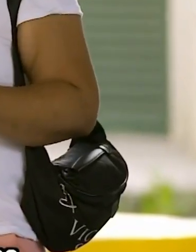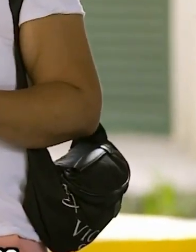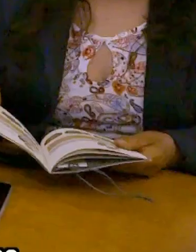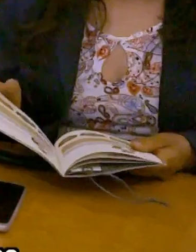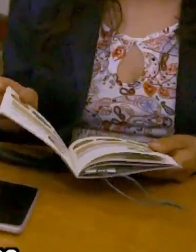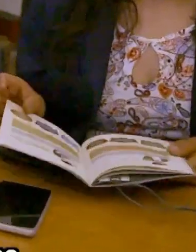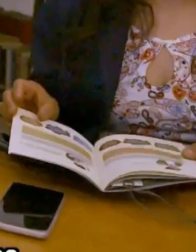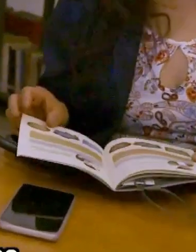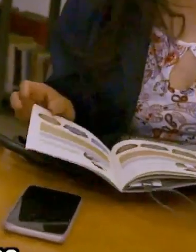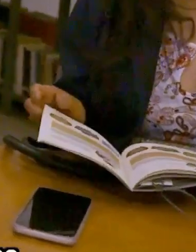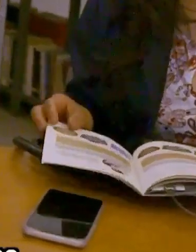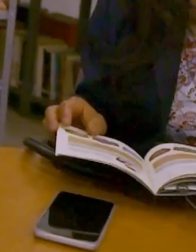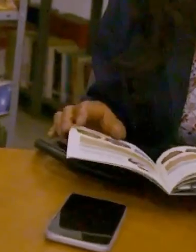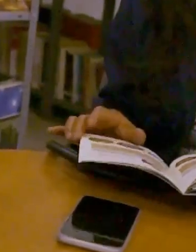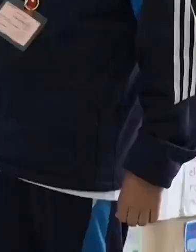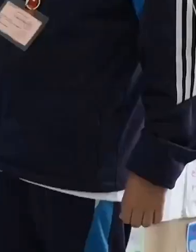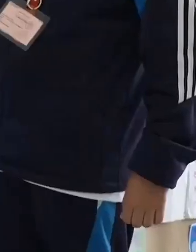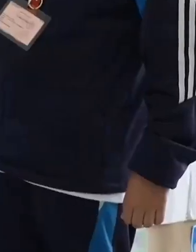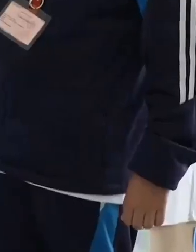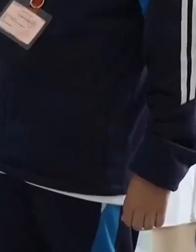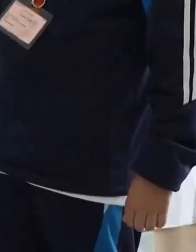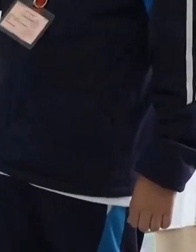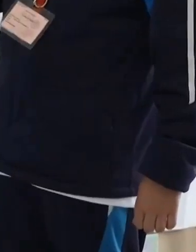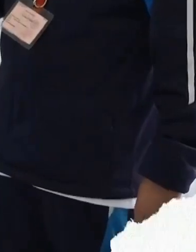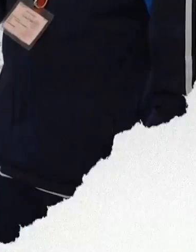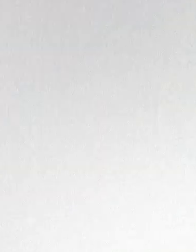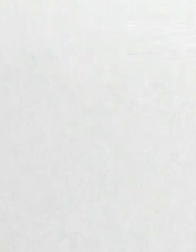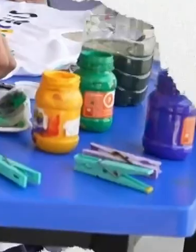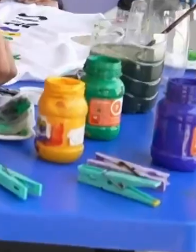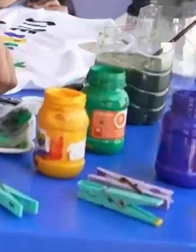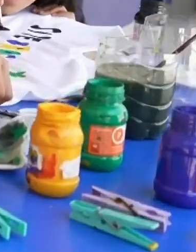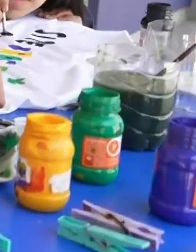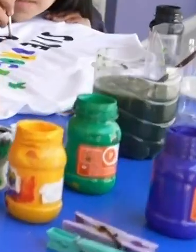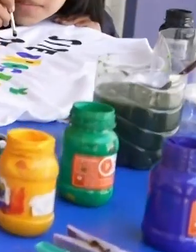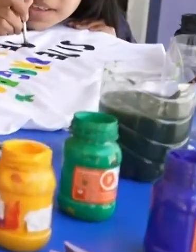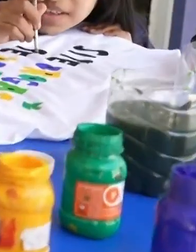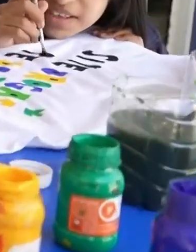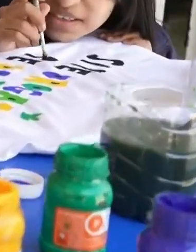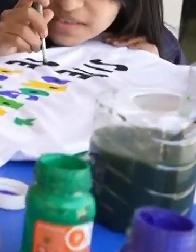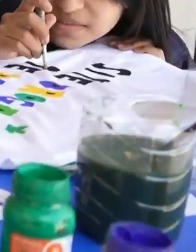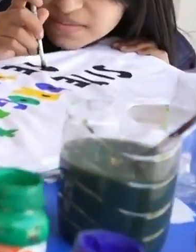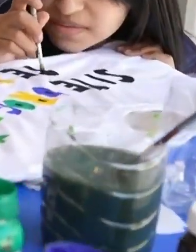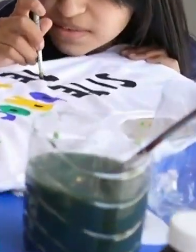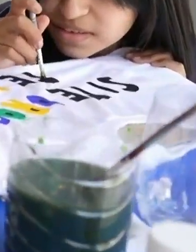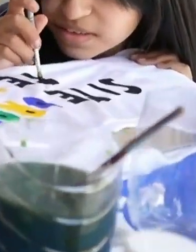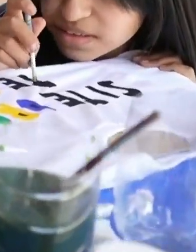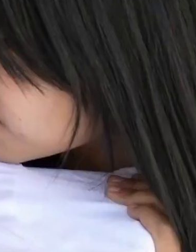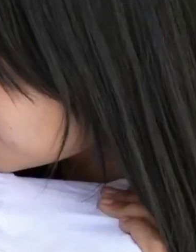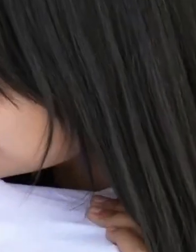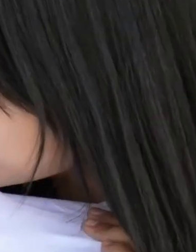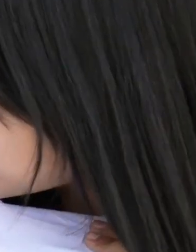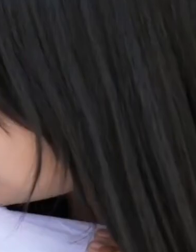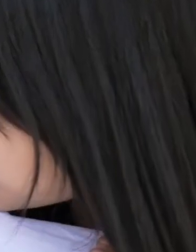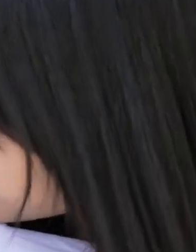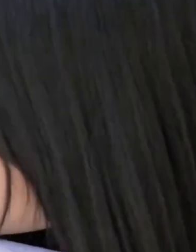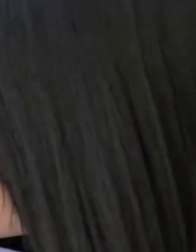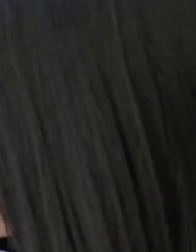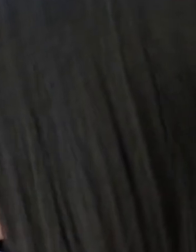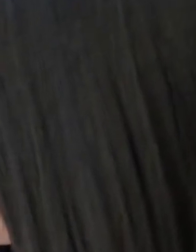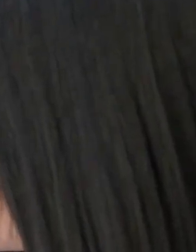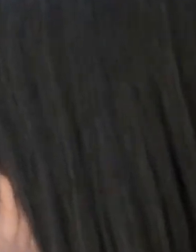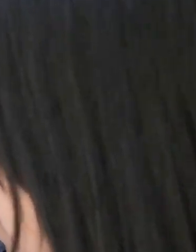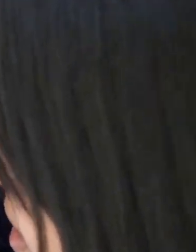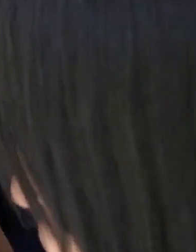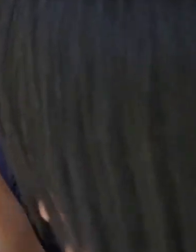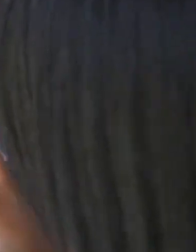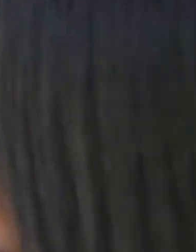y todas las personas involucradas en la educación de los niños. Es acercarte más a tu hijo, el platicar con él del